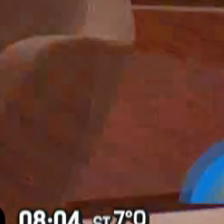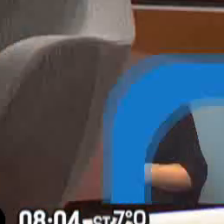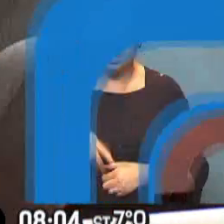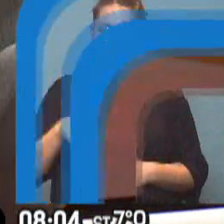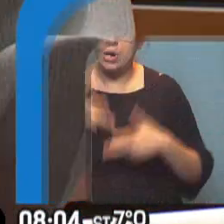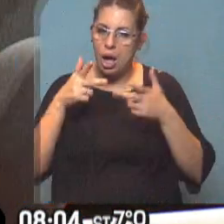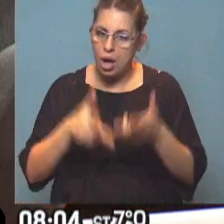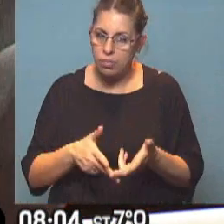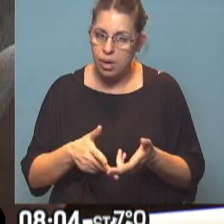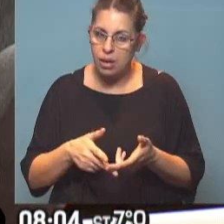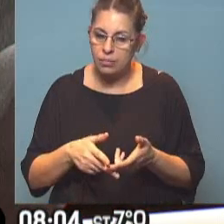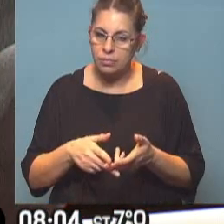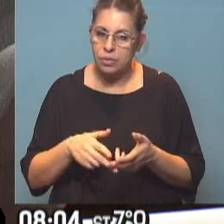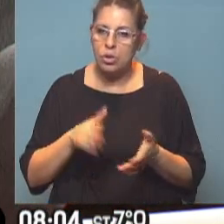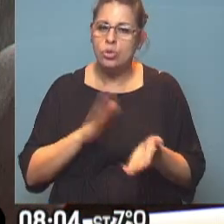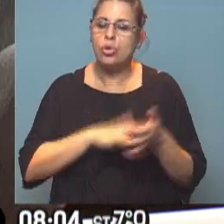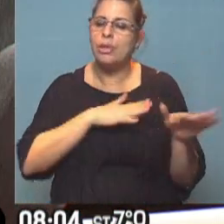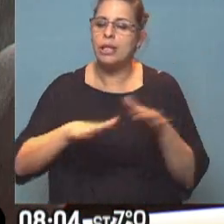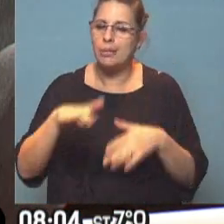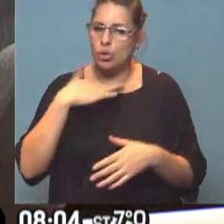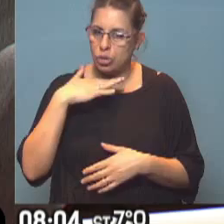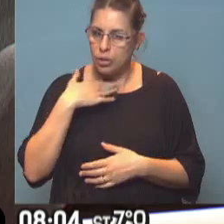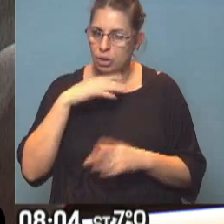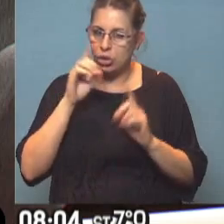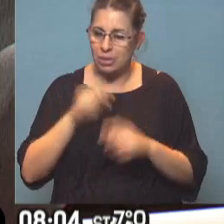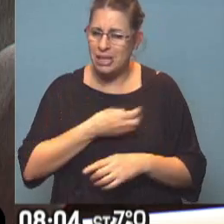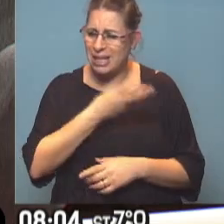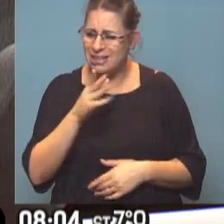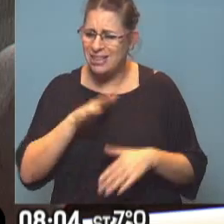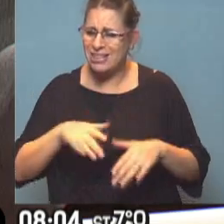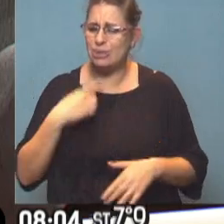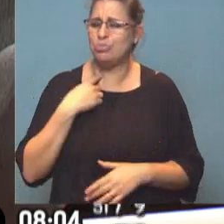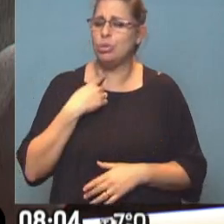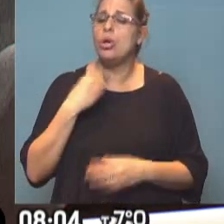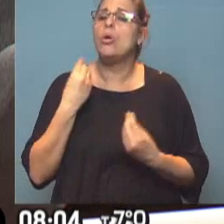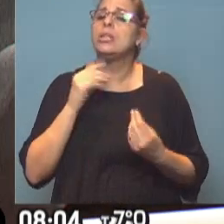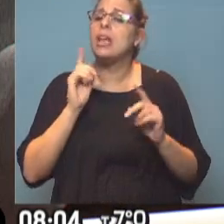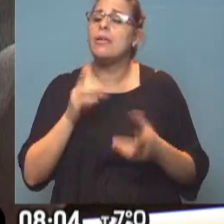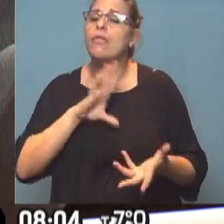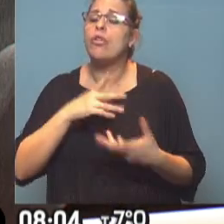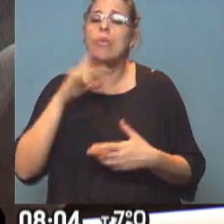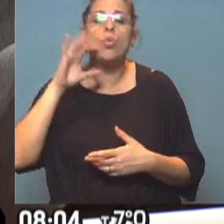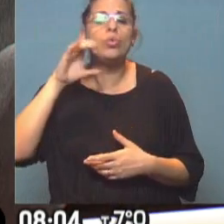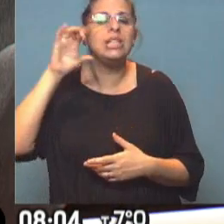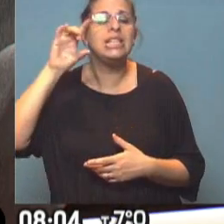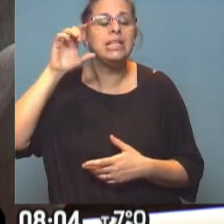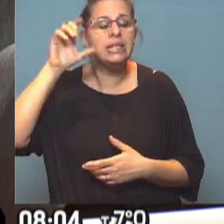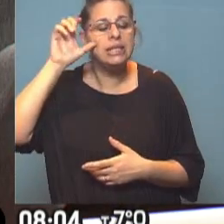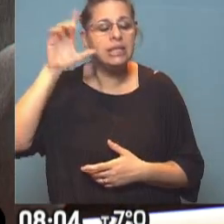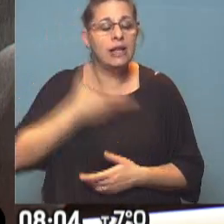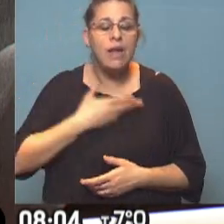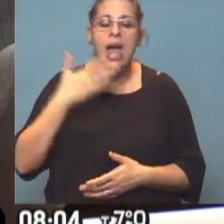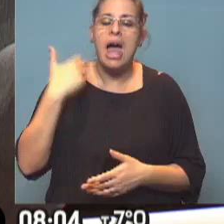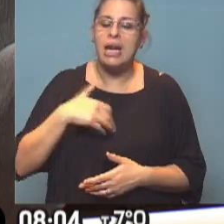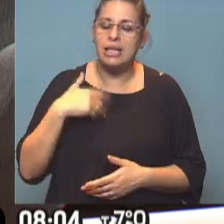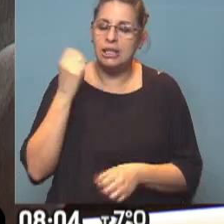Vamos a hablar ahora del terremoto en México y de la cantidad de niños afectados y de cómo está trabajando Unicef Argentina en